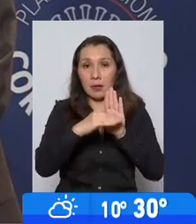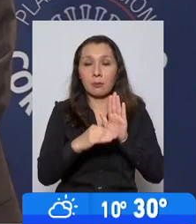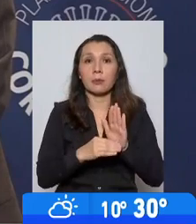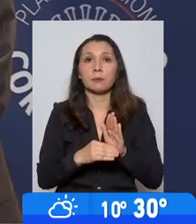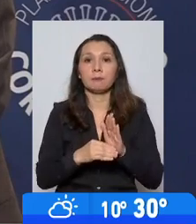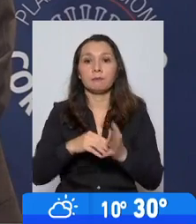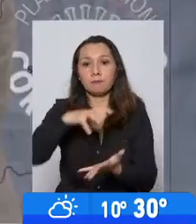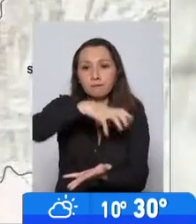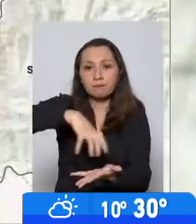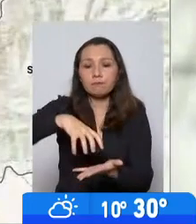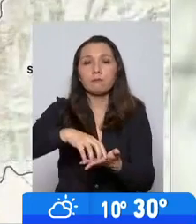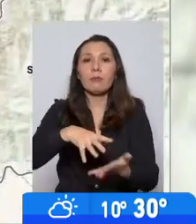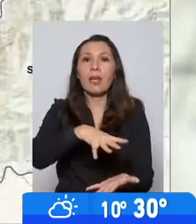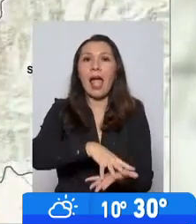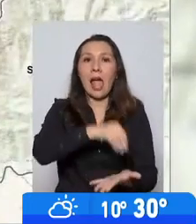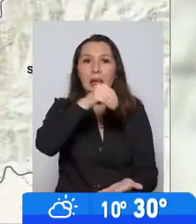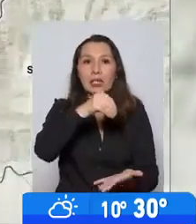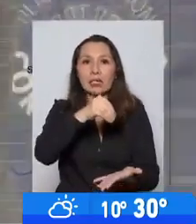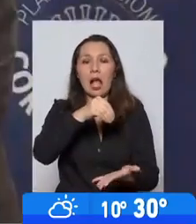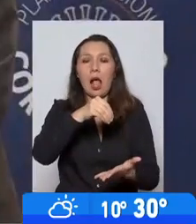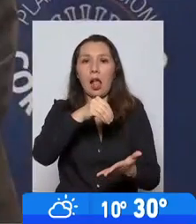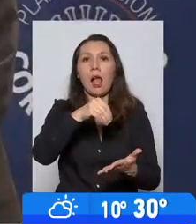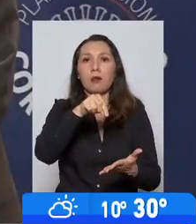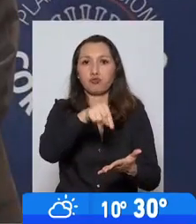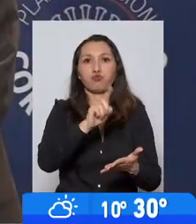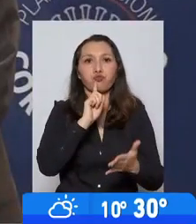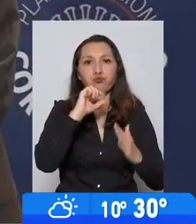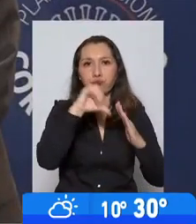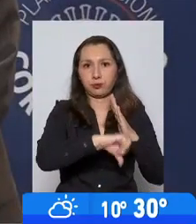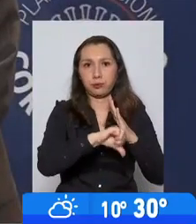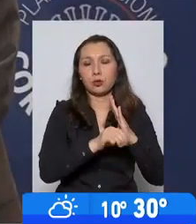radio urbano de Arica,